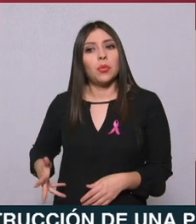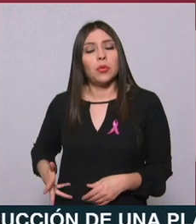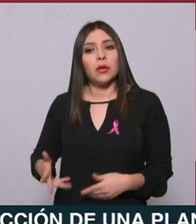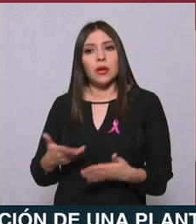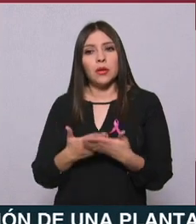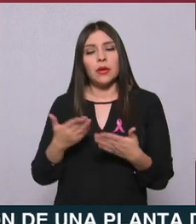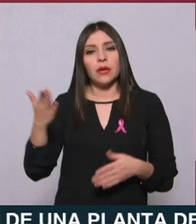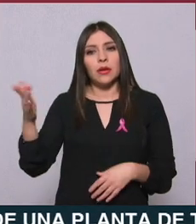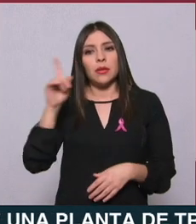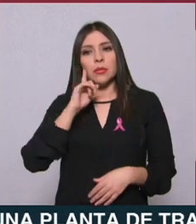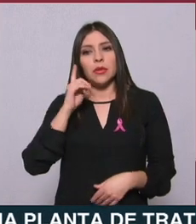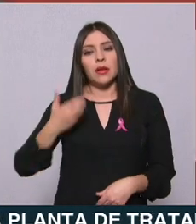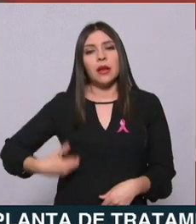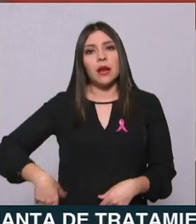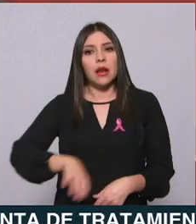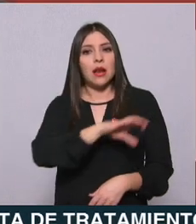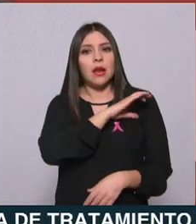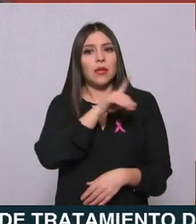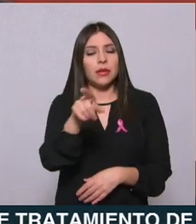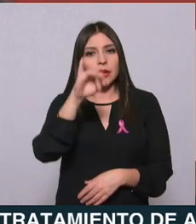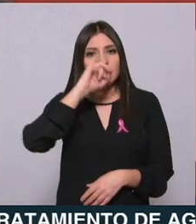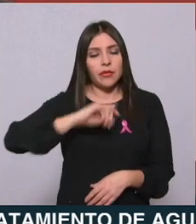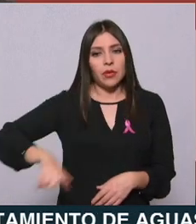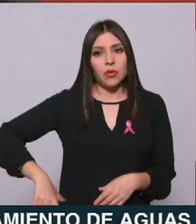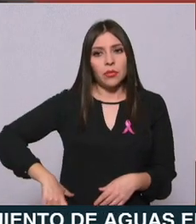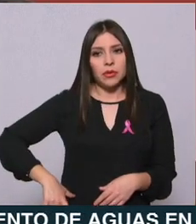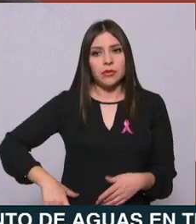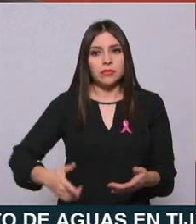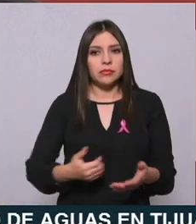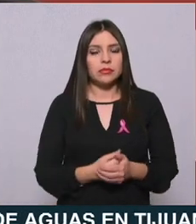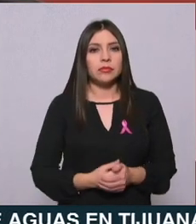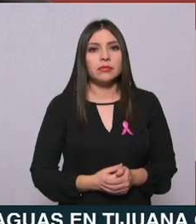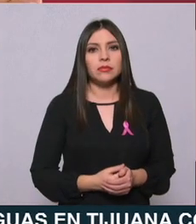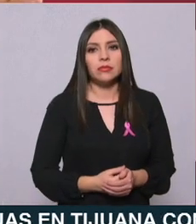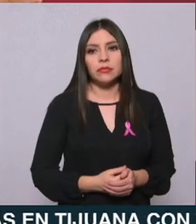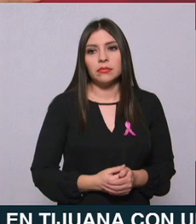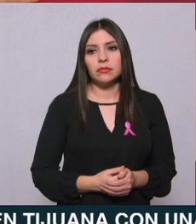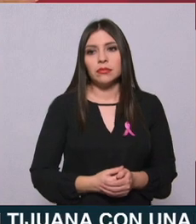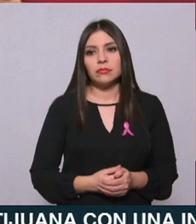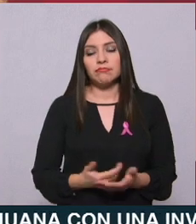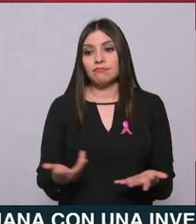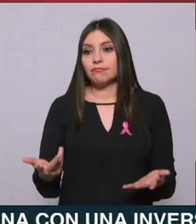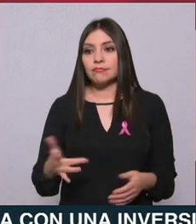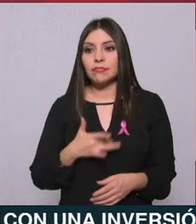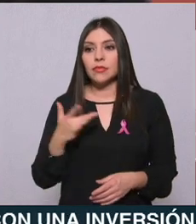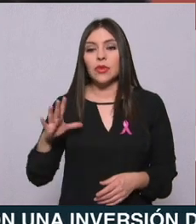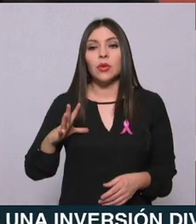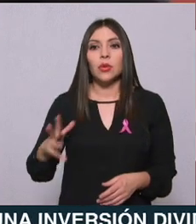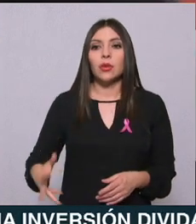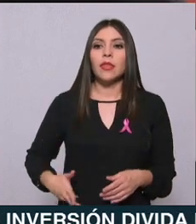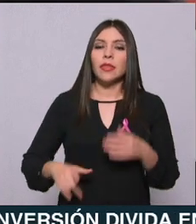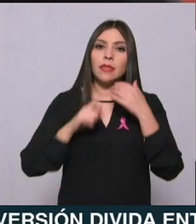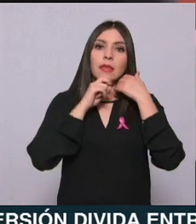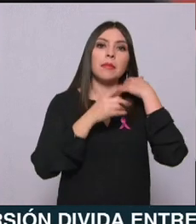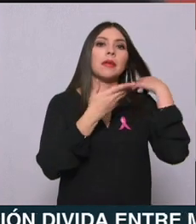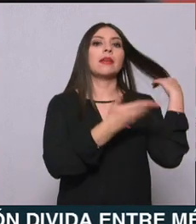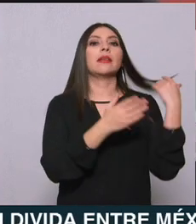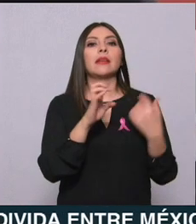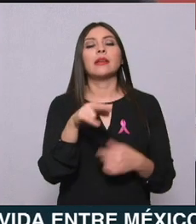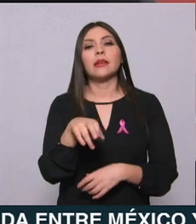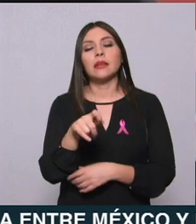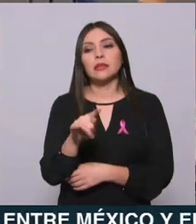Claudia Sheinbaum de jefa de gobierno, es un timbre de orgullo, y lo mismo Ernestina